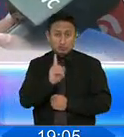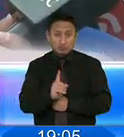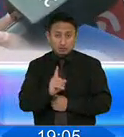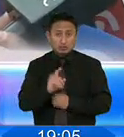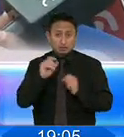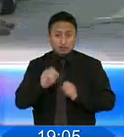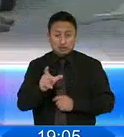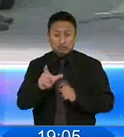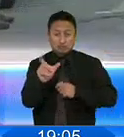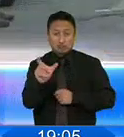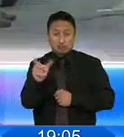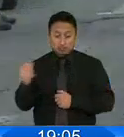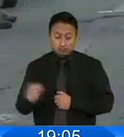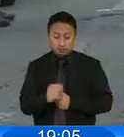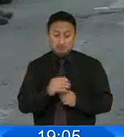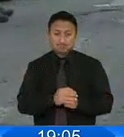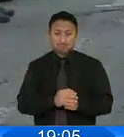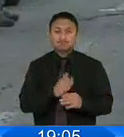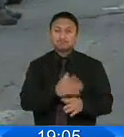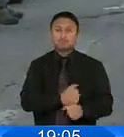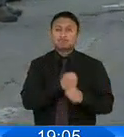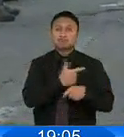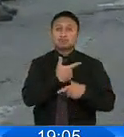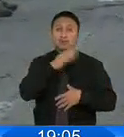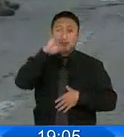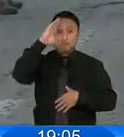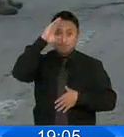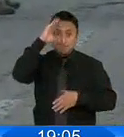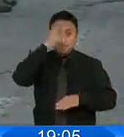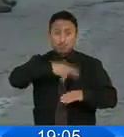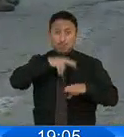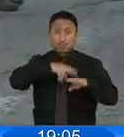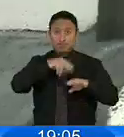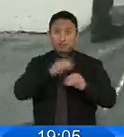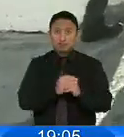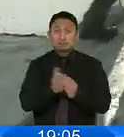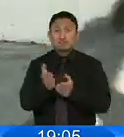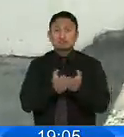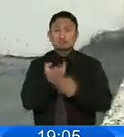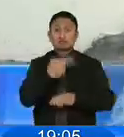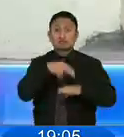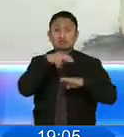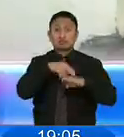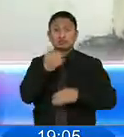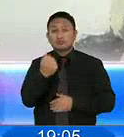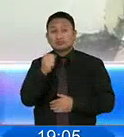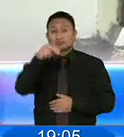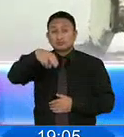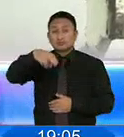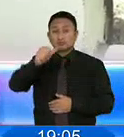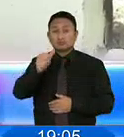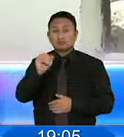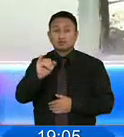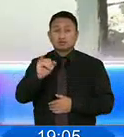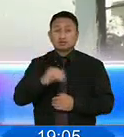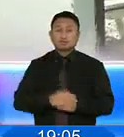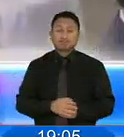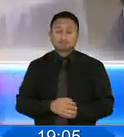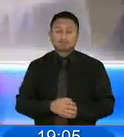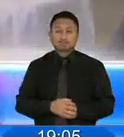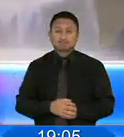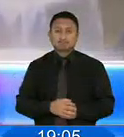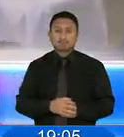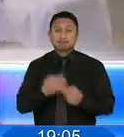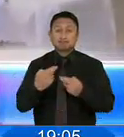acreditado. De la seguridad se encargó la Policía Nacional y el Servicio Nacional de Atención a Personas Adultas Privadas de la Libertad y